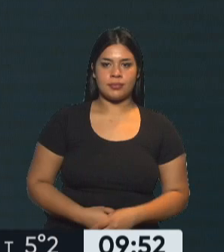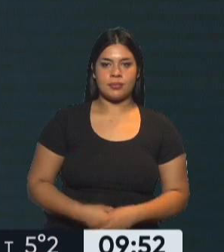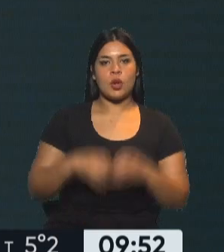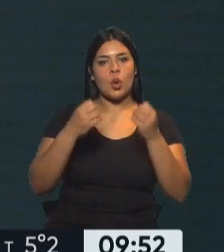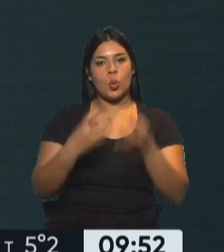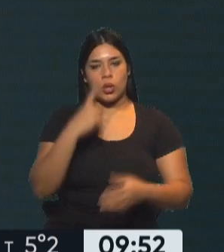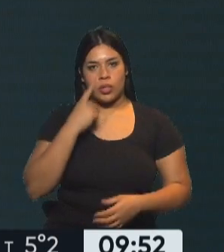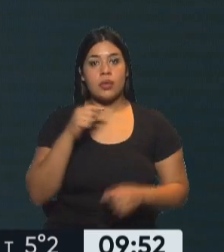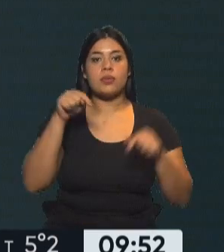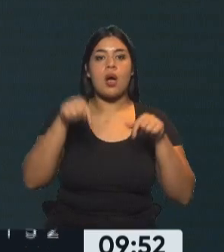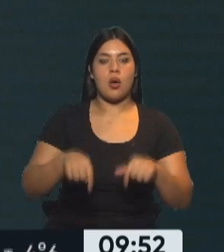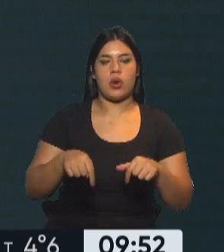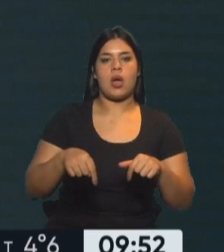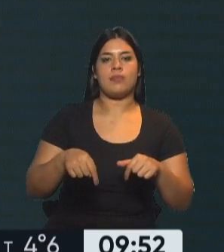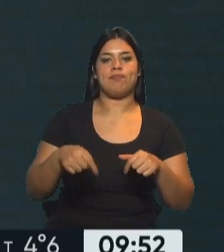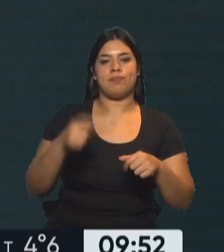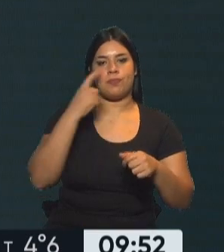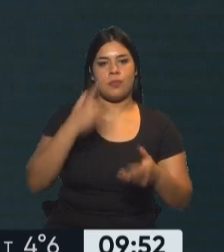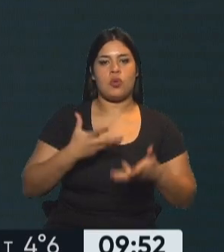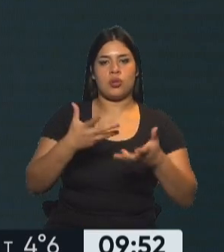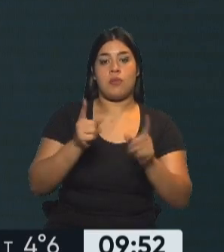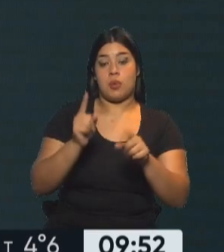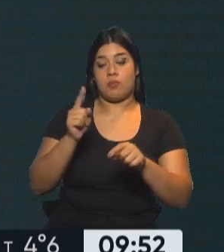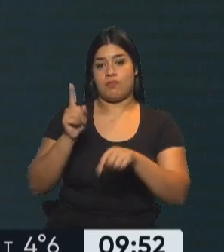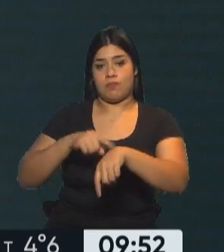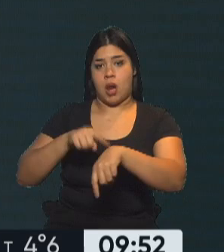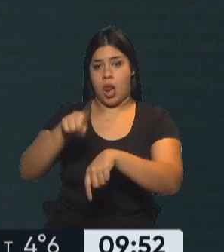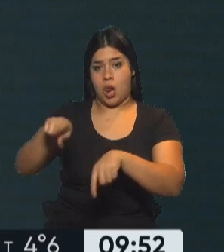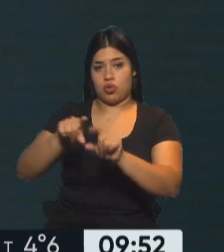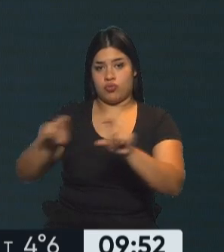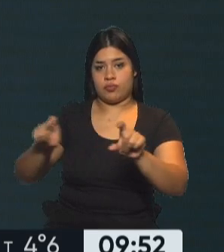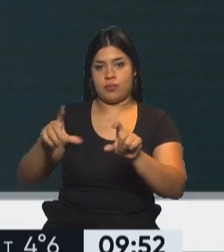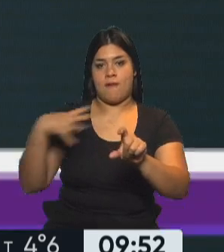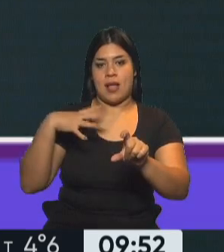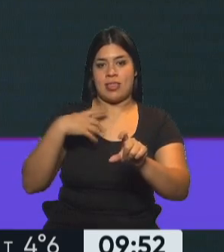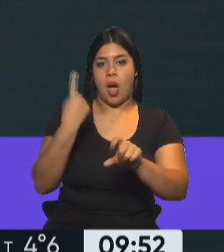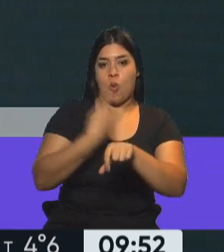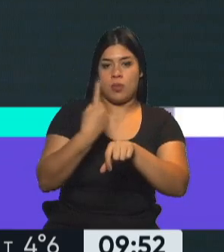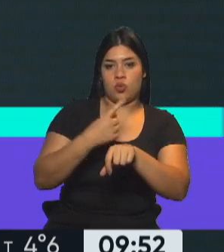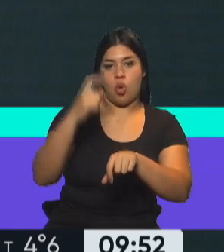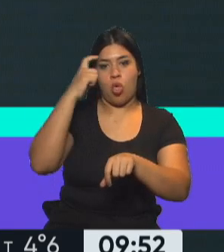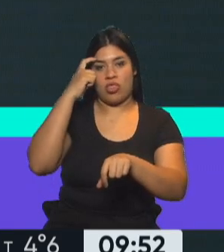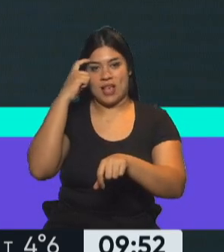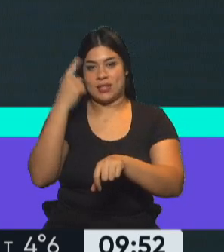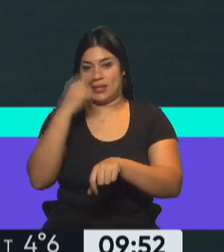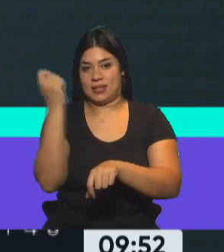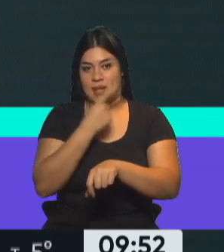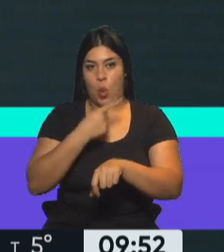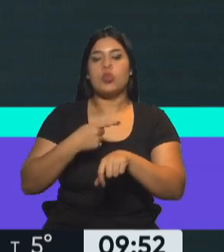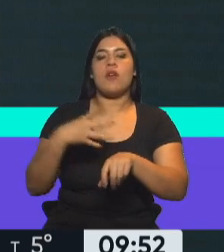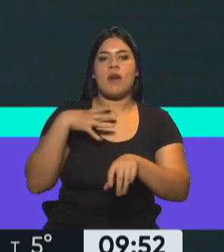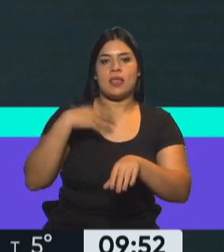Buenos días, vamos a compartir, ahí tiene usted el contador, un minuto, 10 segundos casi, faltan para